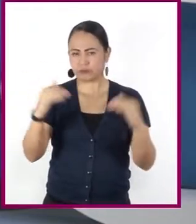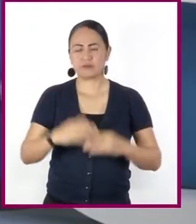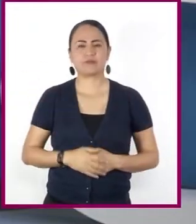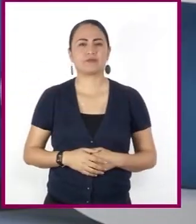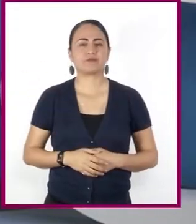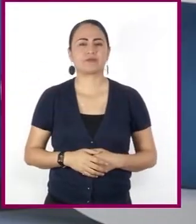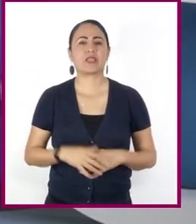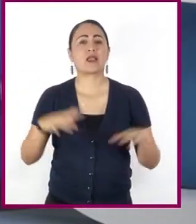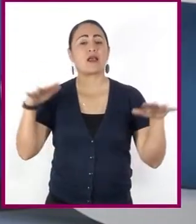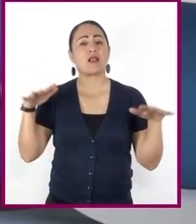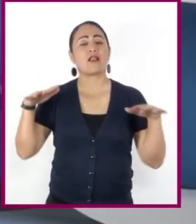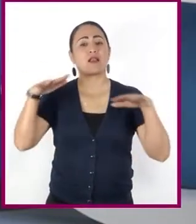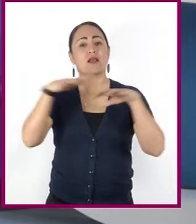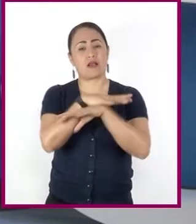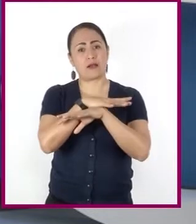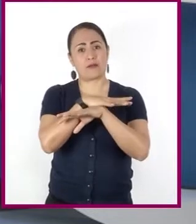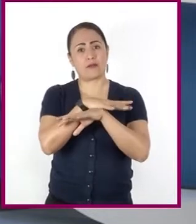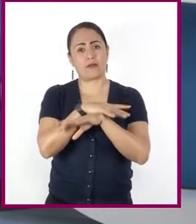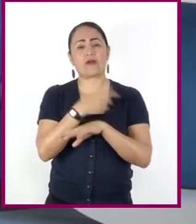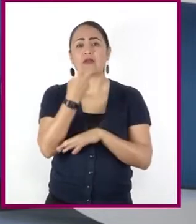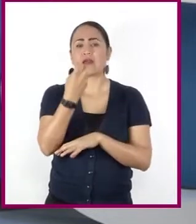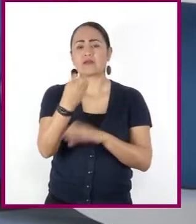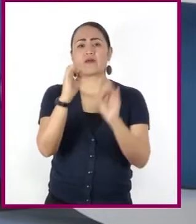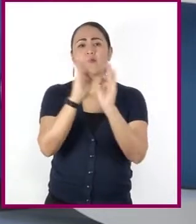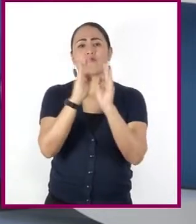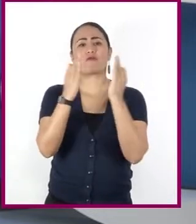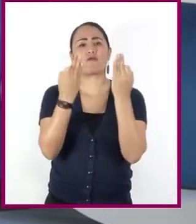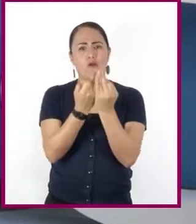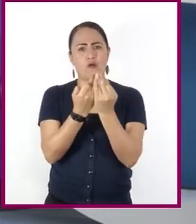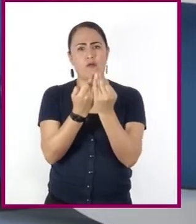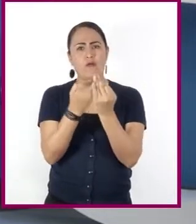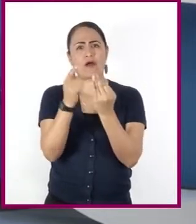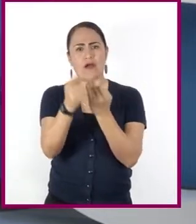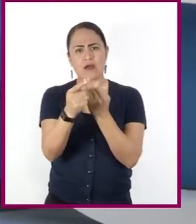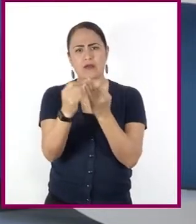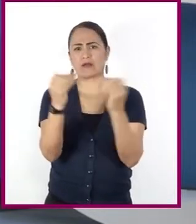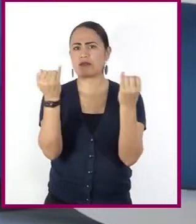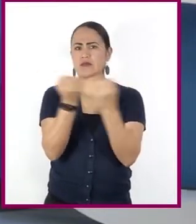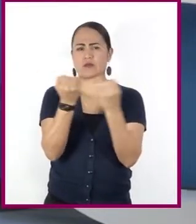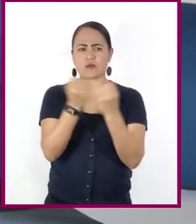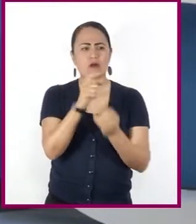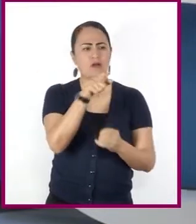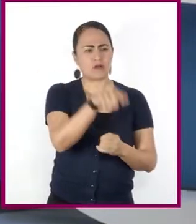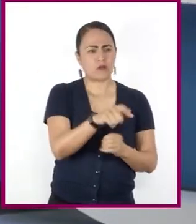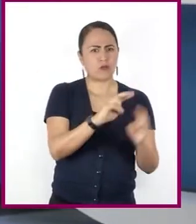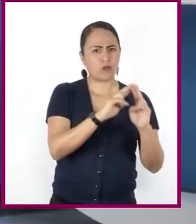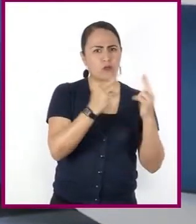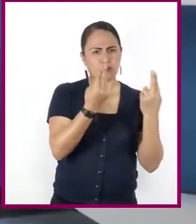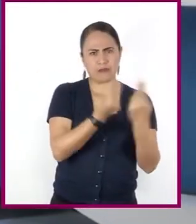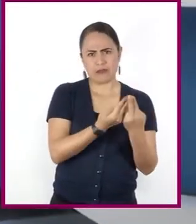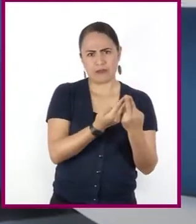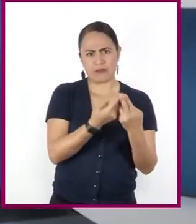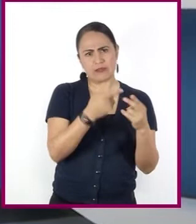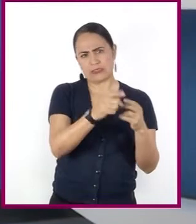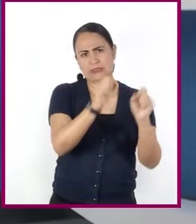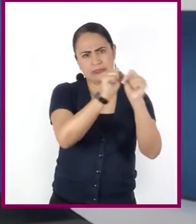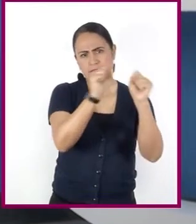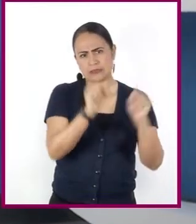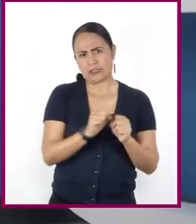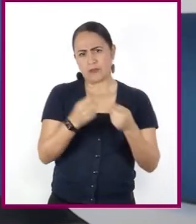factor de conversión es una expresión que relaciona la equivalencia entre dos unidades de diferentes